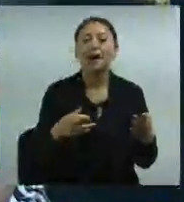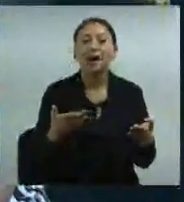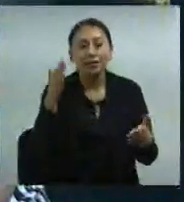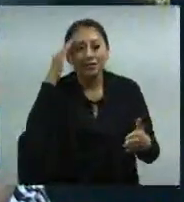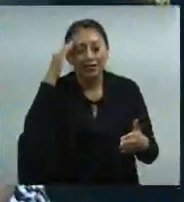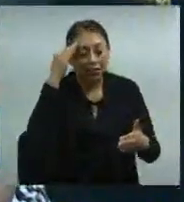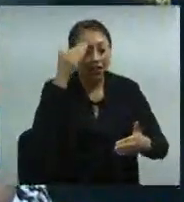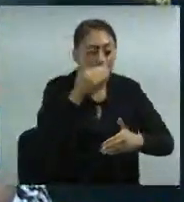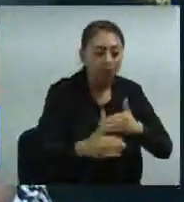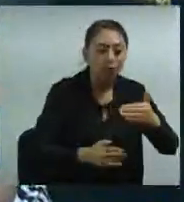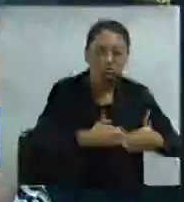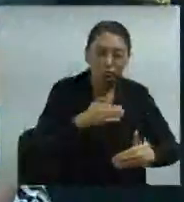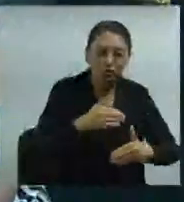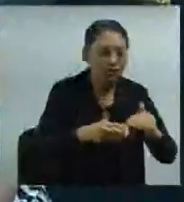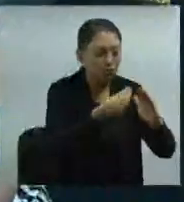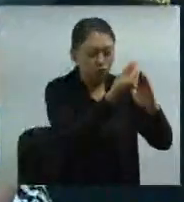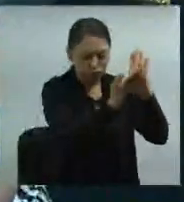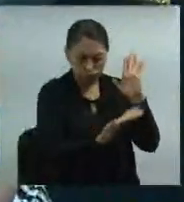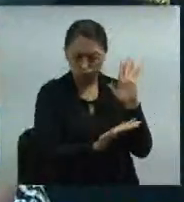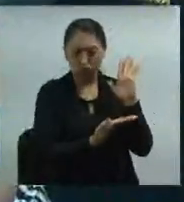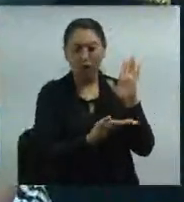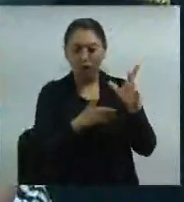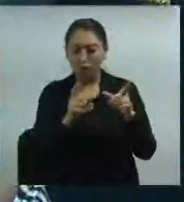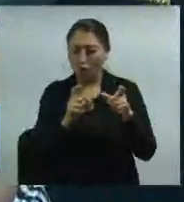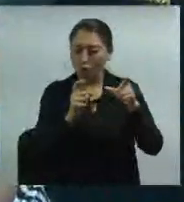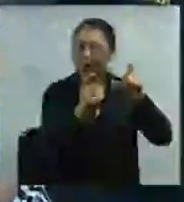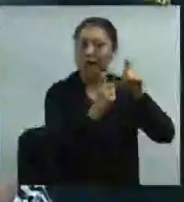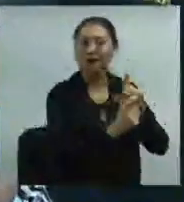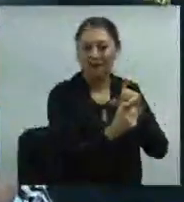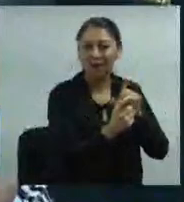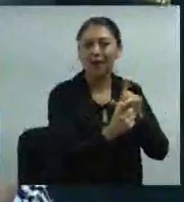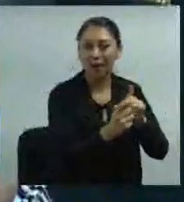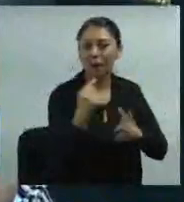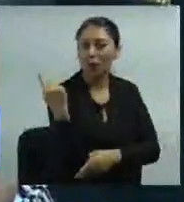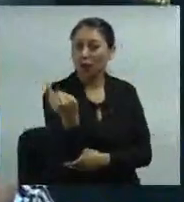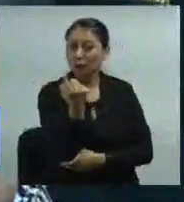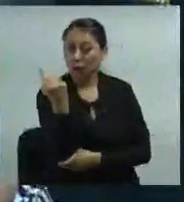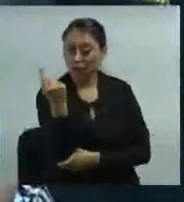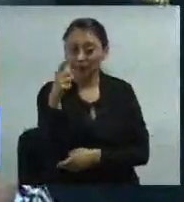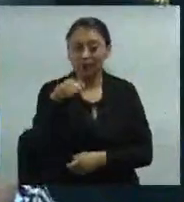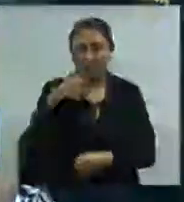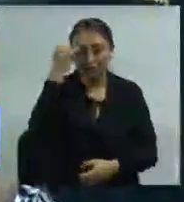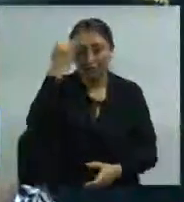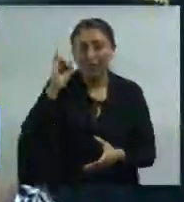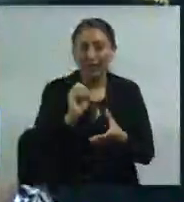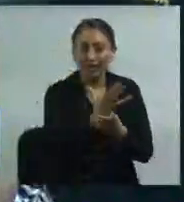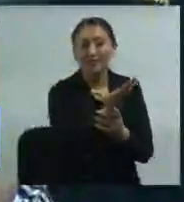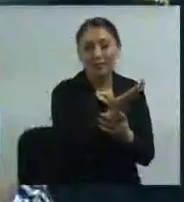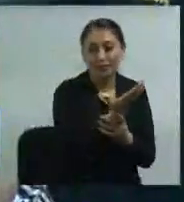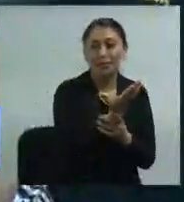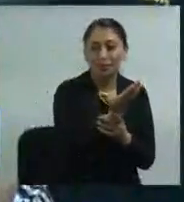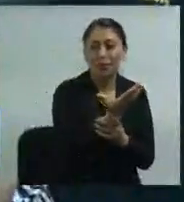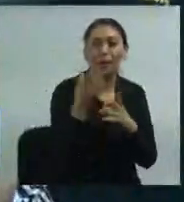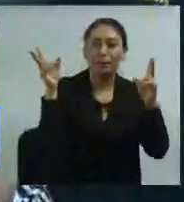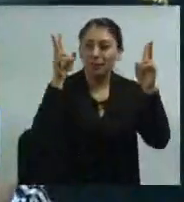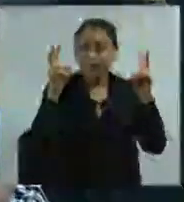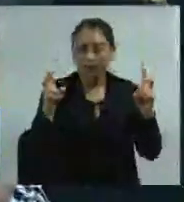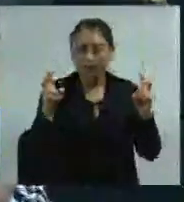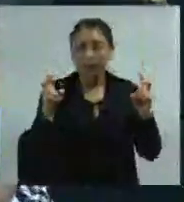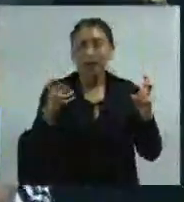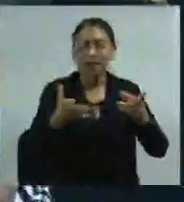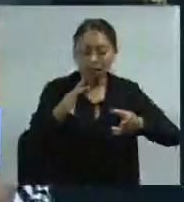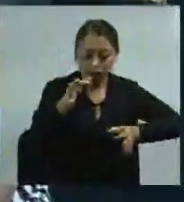más transparente, que es uno de los cambios más grandes que esta iniciativa trata de legislar en el tema de